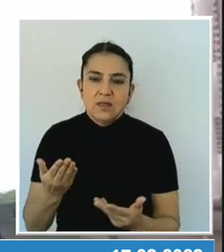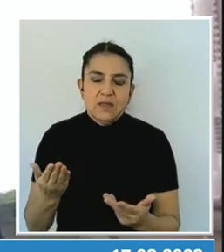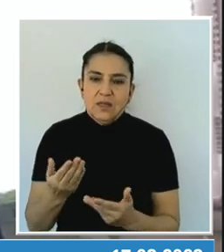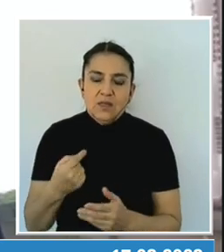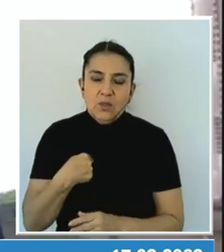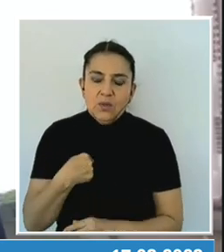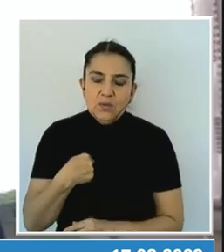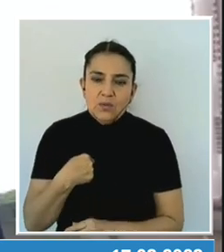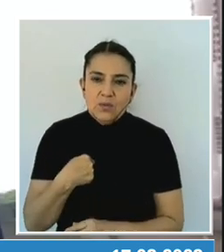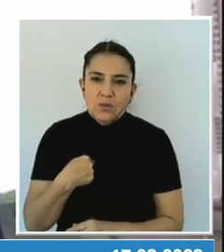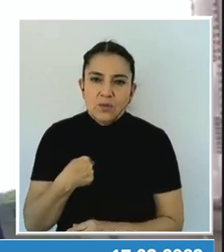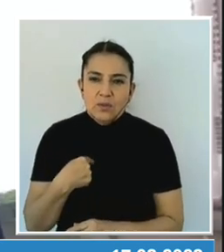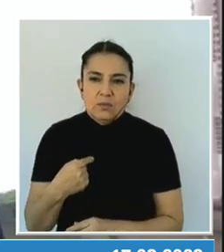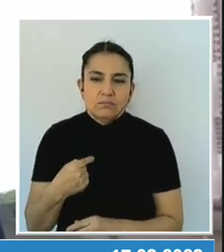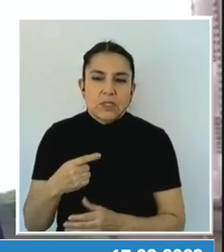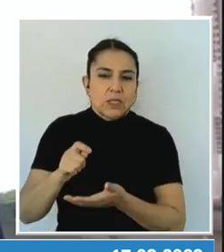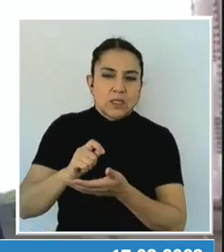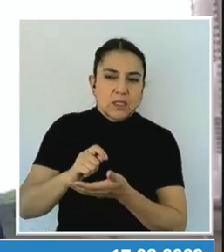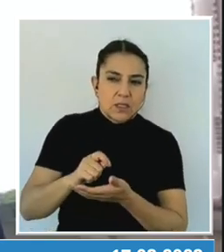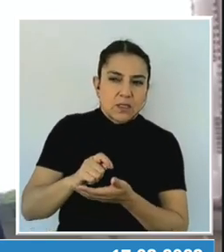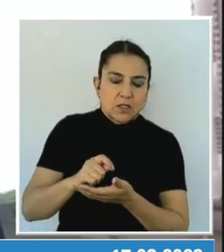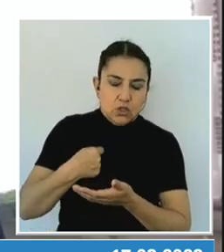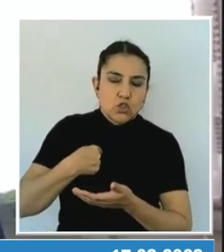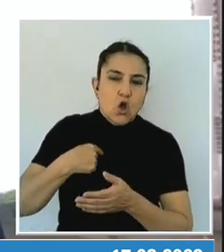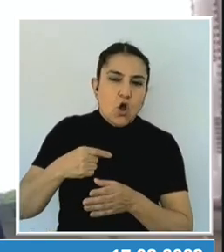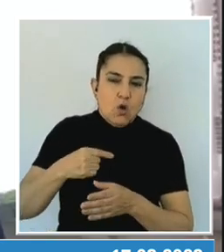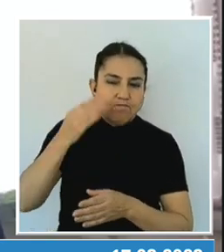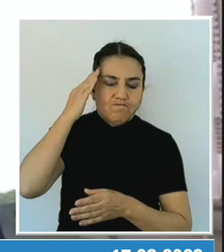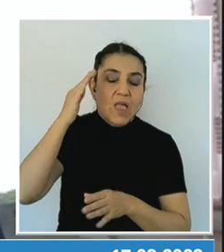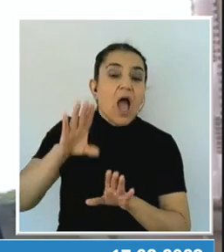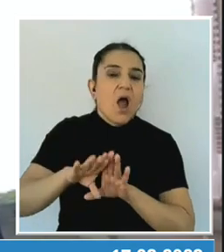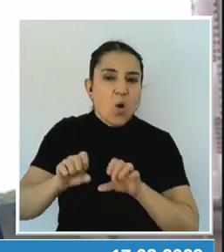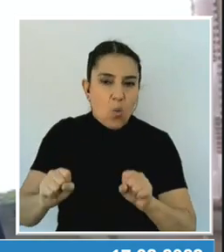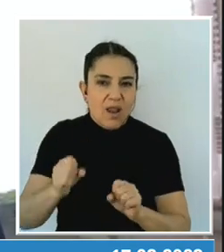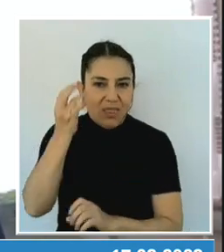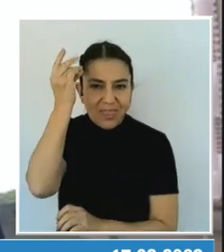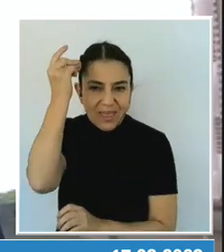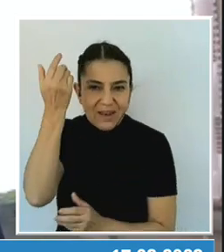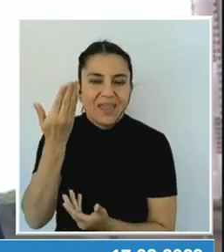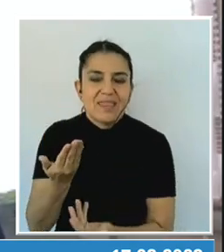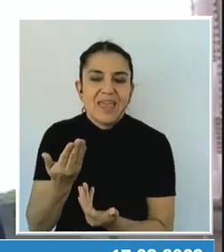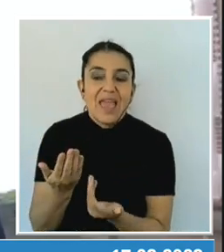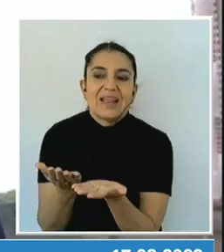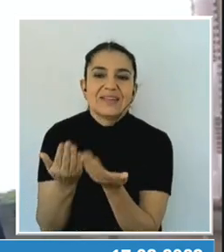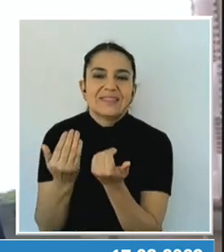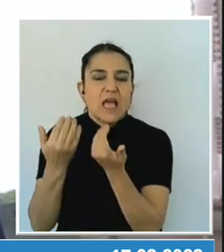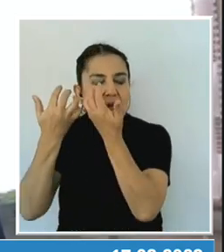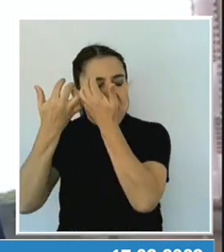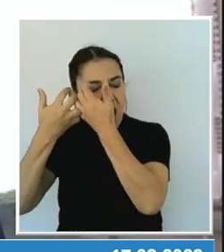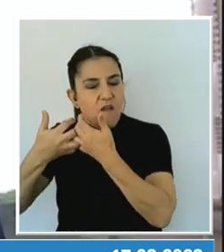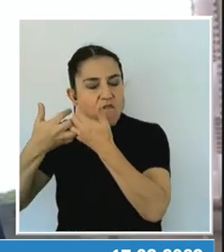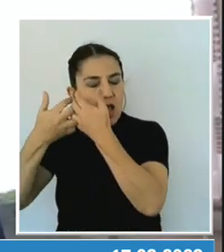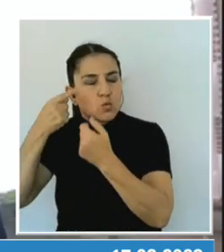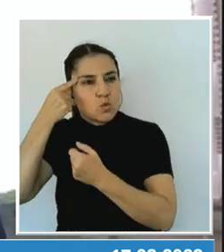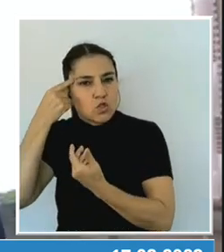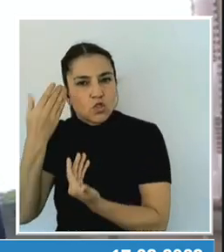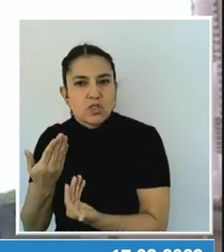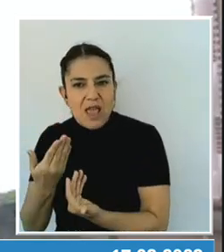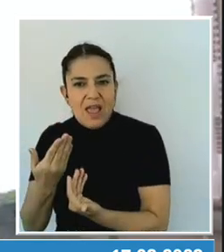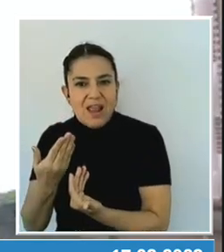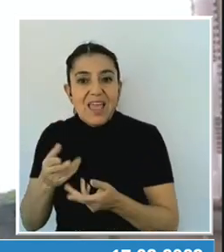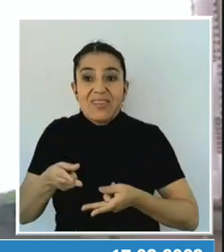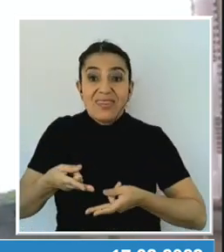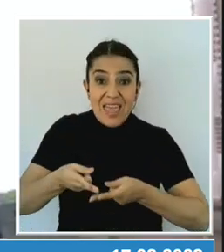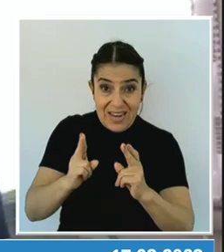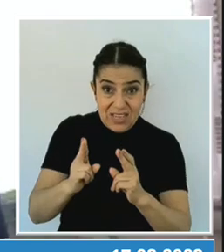tomo nota y estoy de acuerdo de la idea que requiere reflexionar en lugar del derecho a la reingeniería social, y de hecho